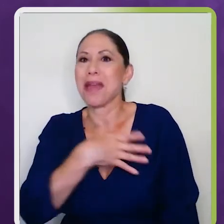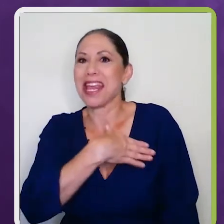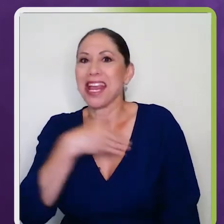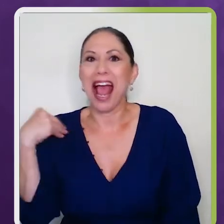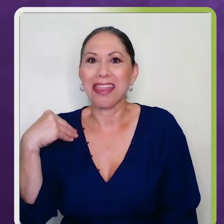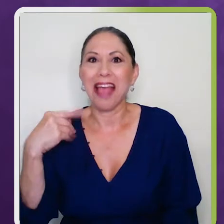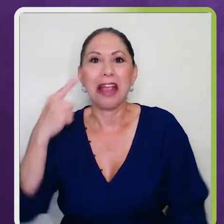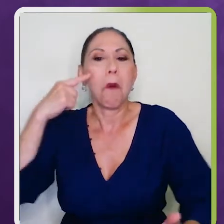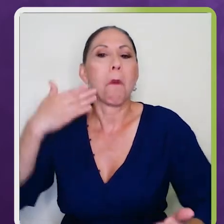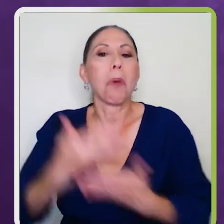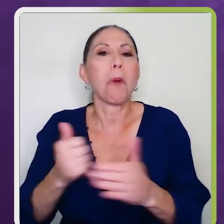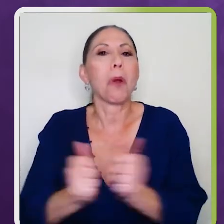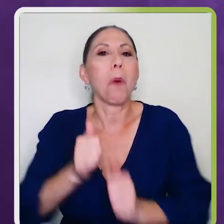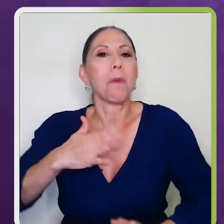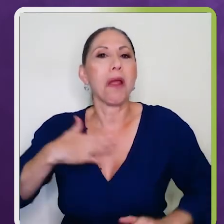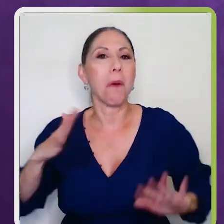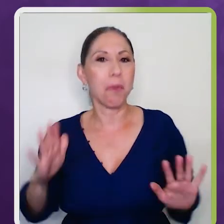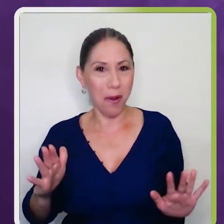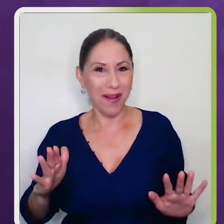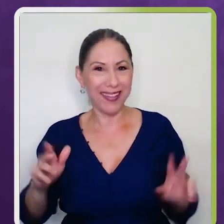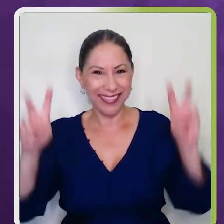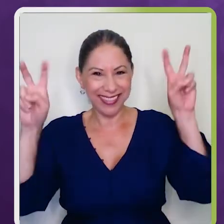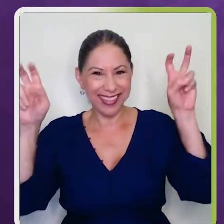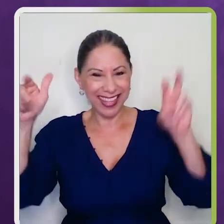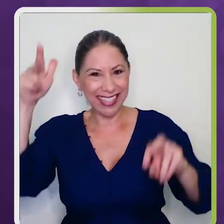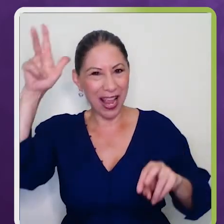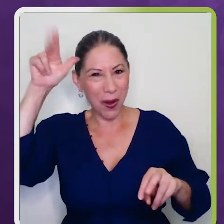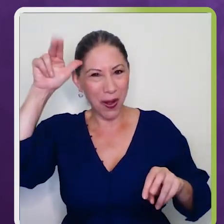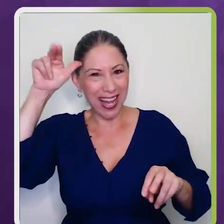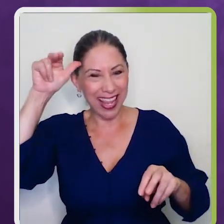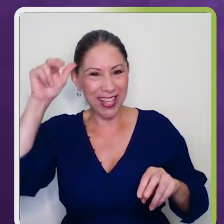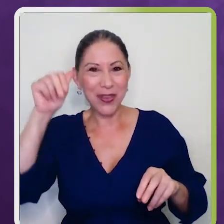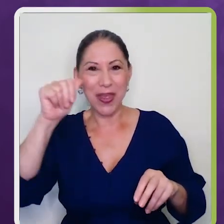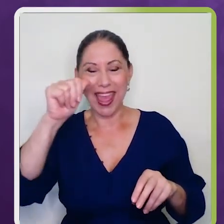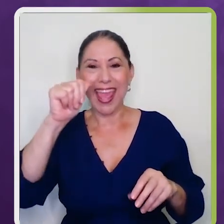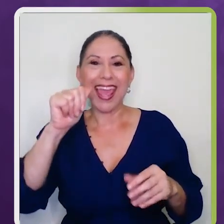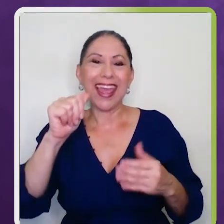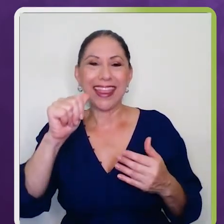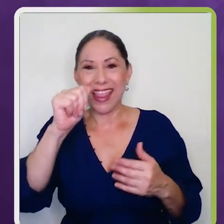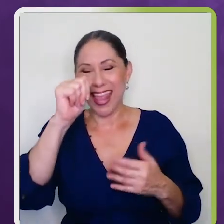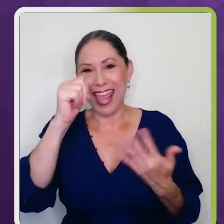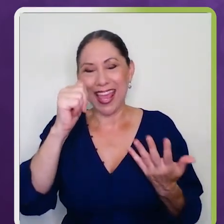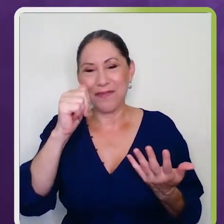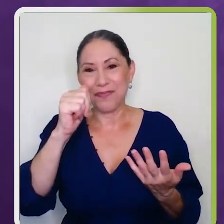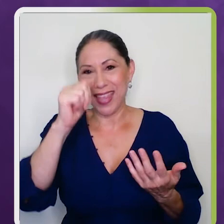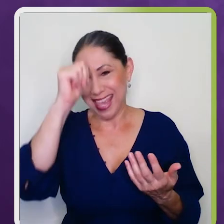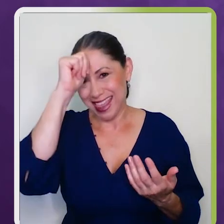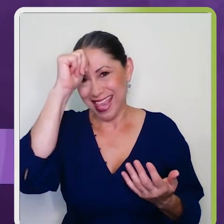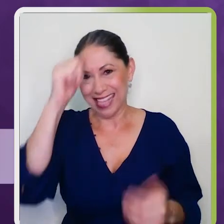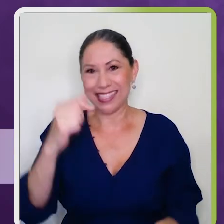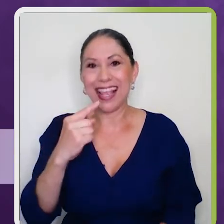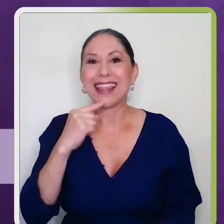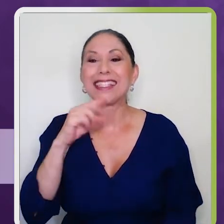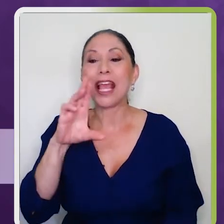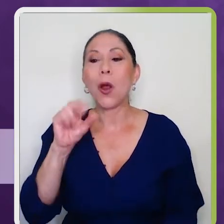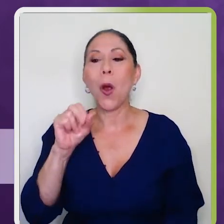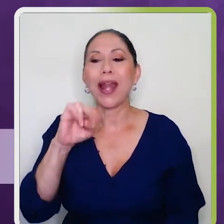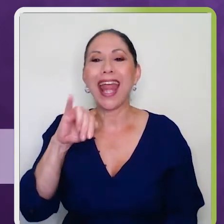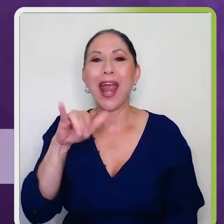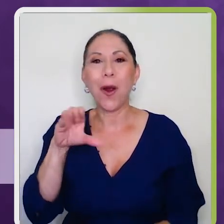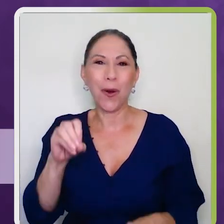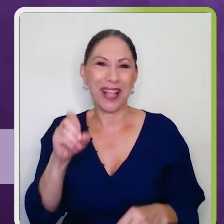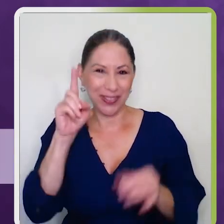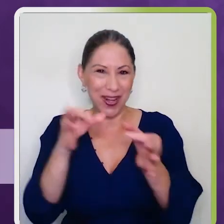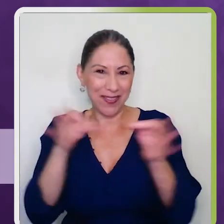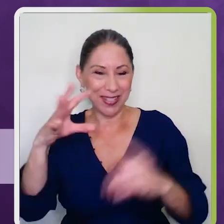de indias y ir probando nuevas actividades y ver también qué ajustes se pueden hacer porque yo me mando, pero ahí